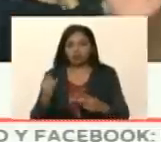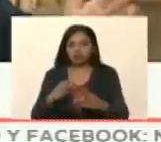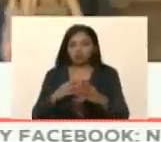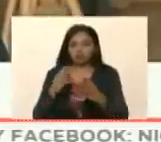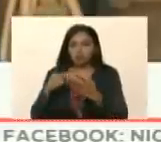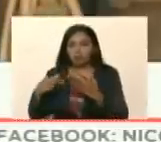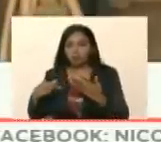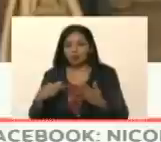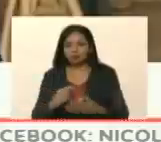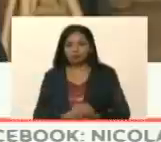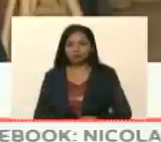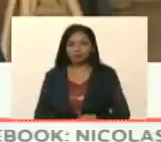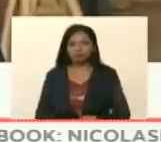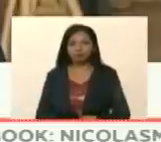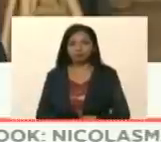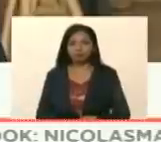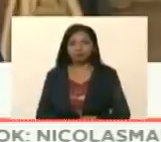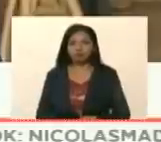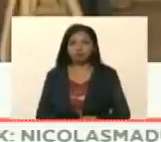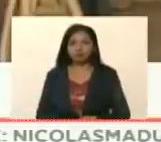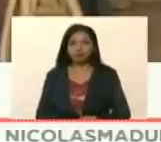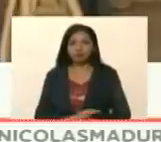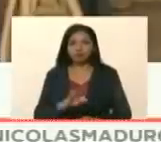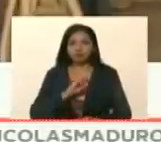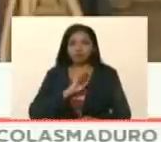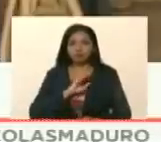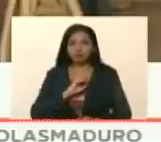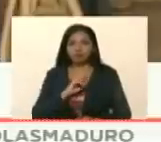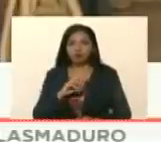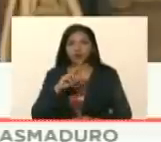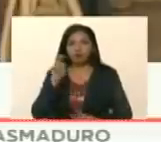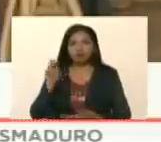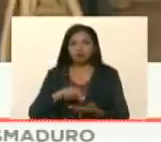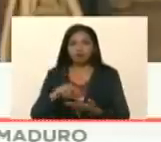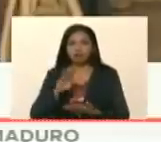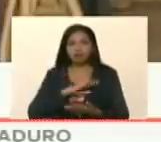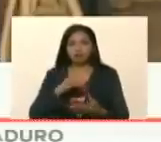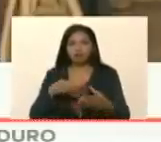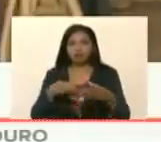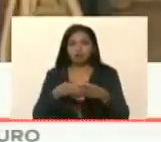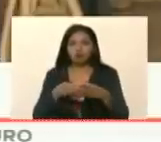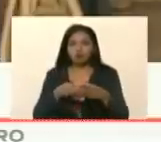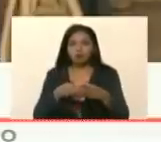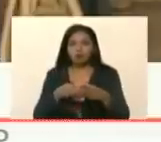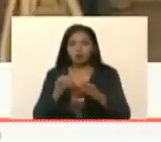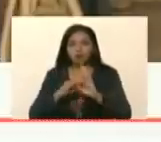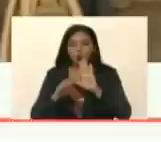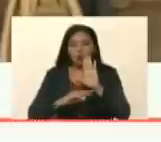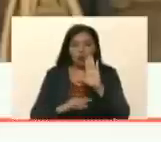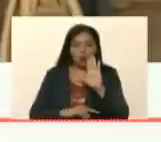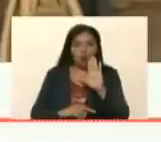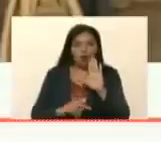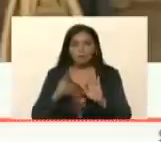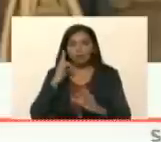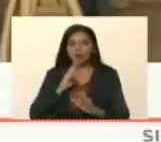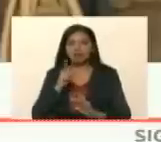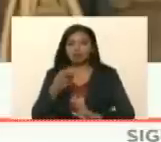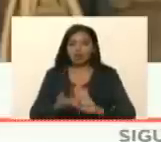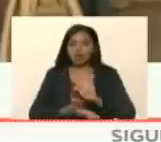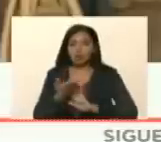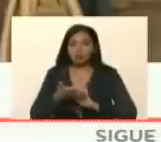rubros de la cadena productiva nacional de la agenda económica bolivariana. Muy